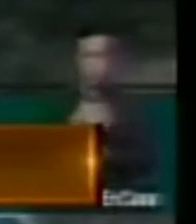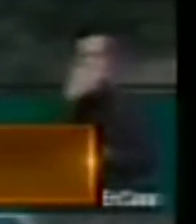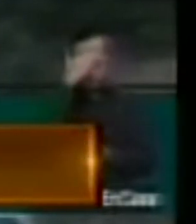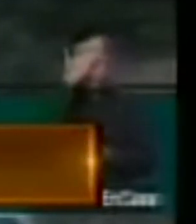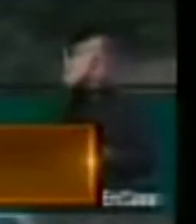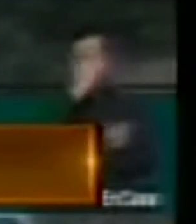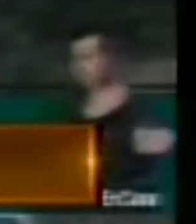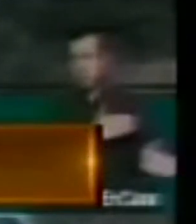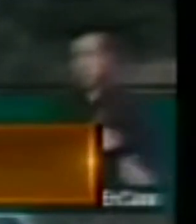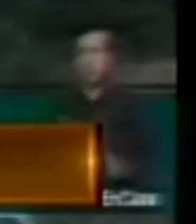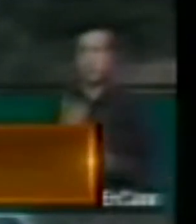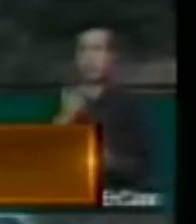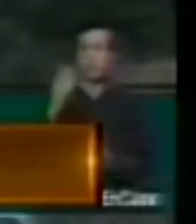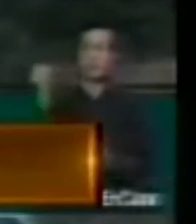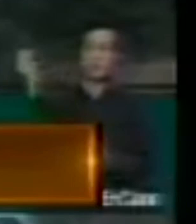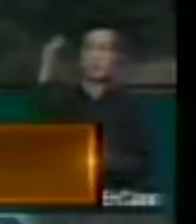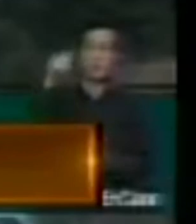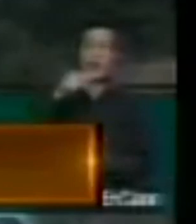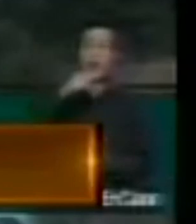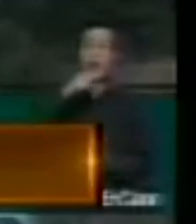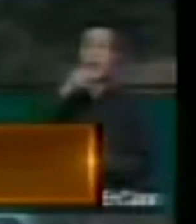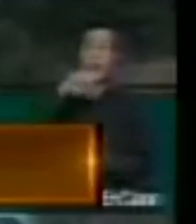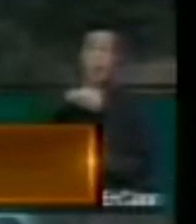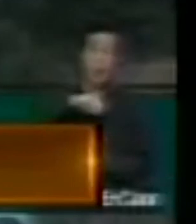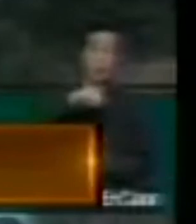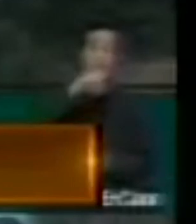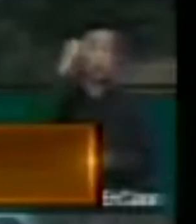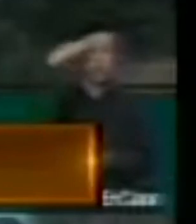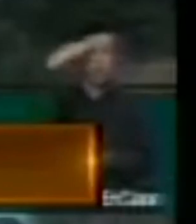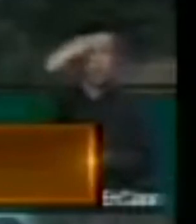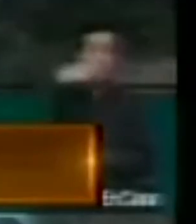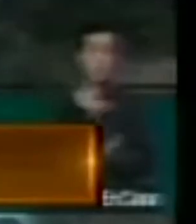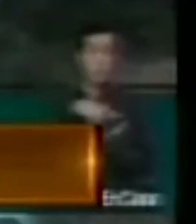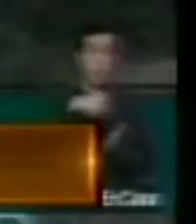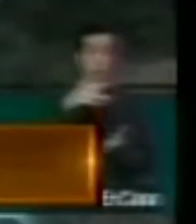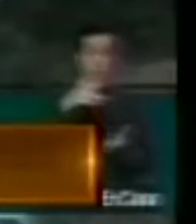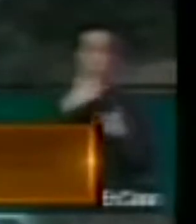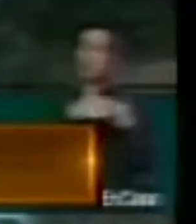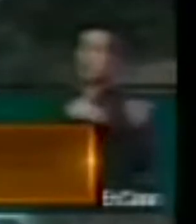conocen, el no corte de servicios básicos como agua potable y electricidad por falta de pago en estos días.